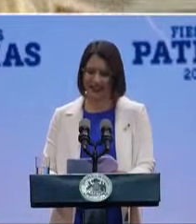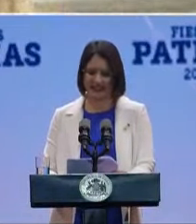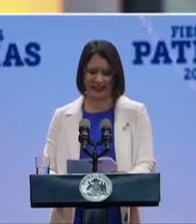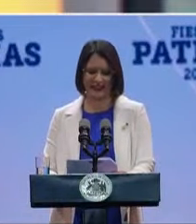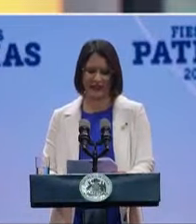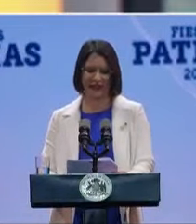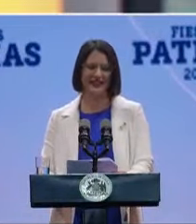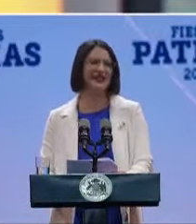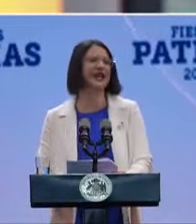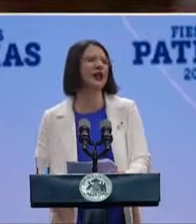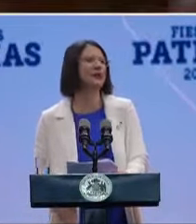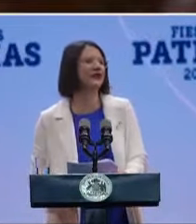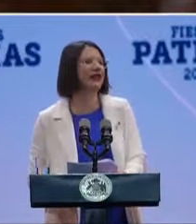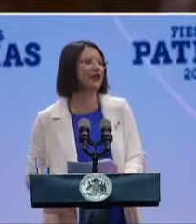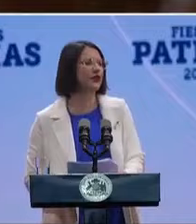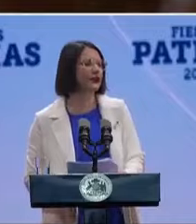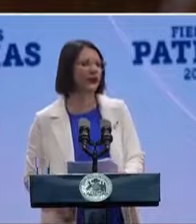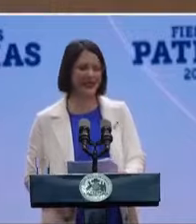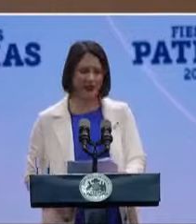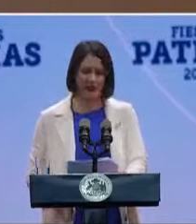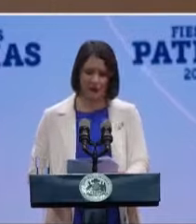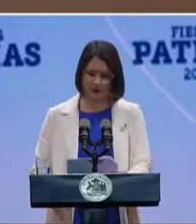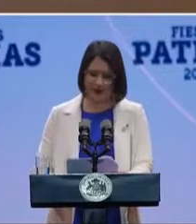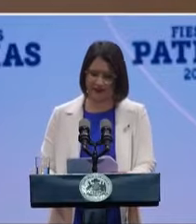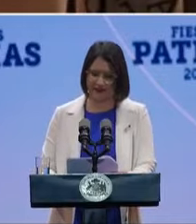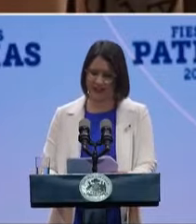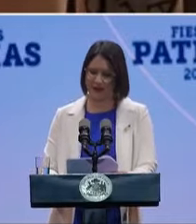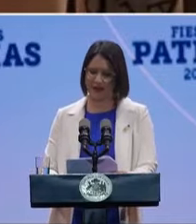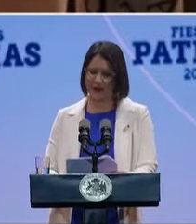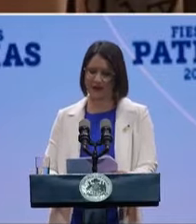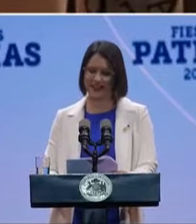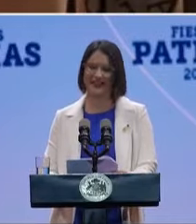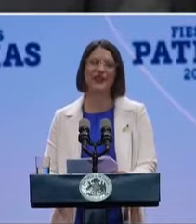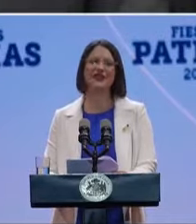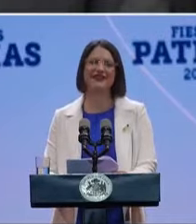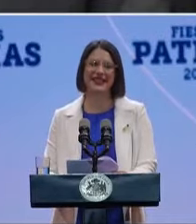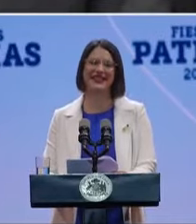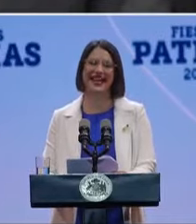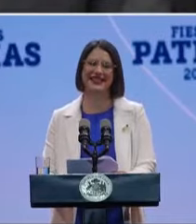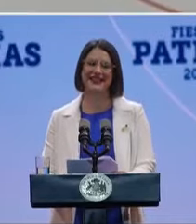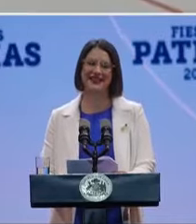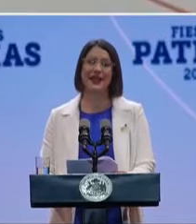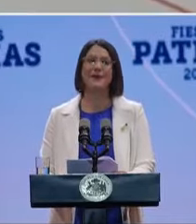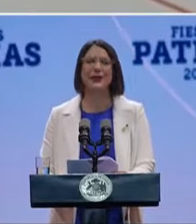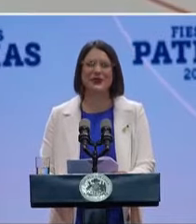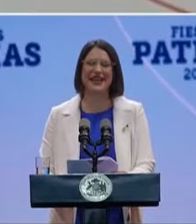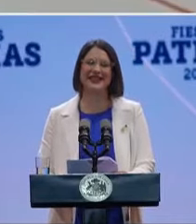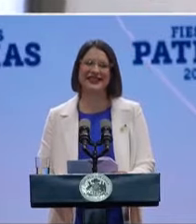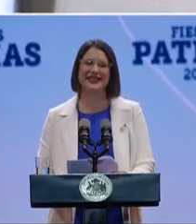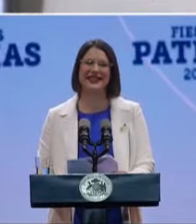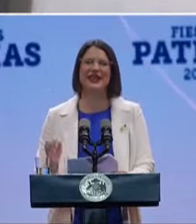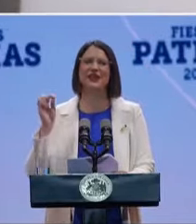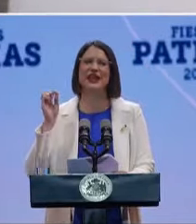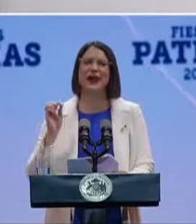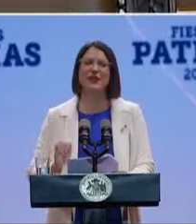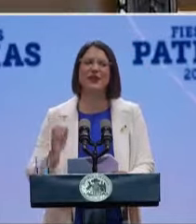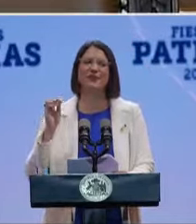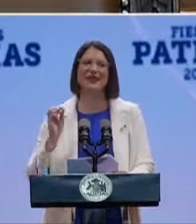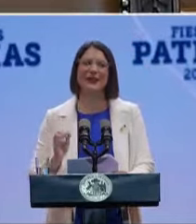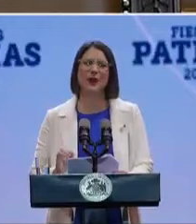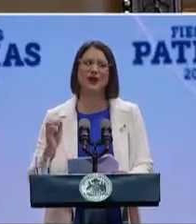incluyeron 7 nuevas causas tramitadas entre 2019 y 2024 en la tercera sala de la Corte Suprema, de las que Vivanco formó